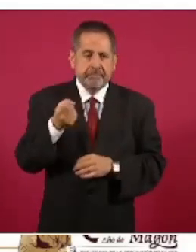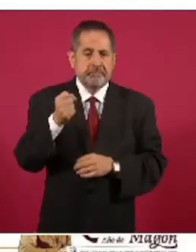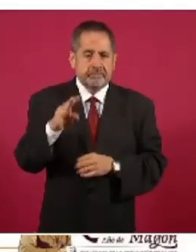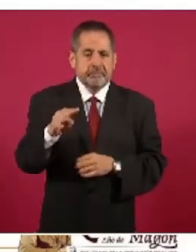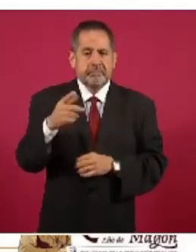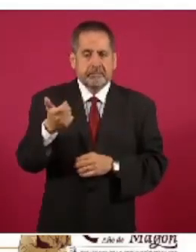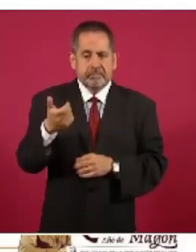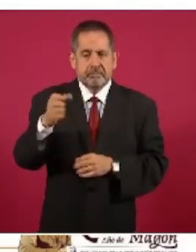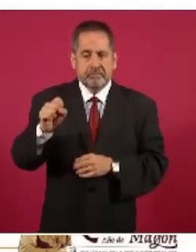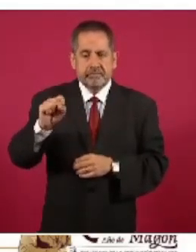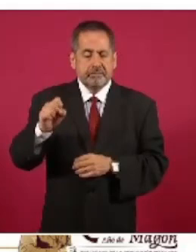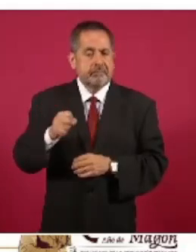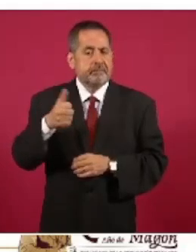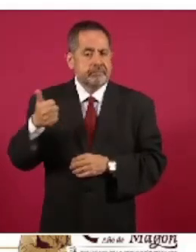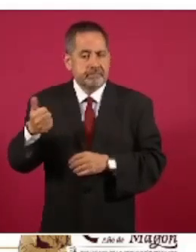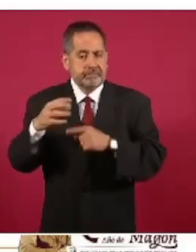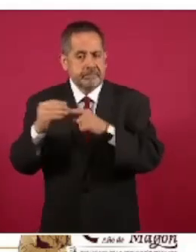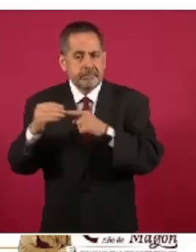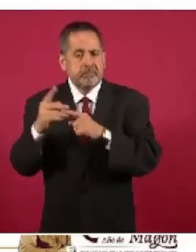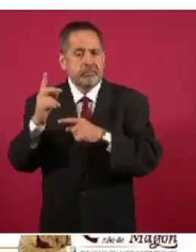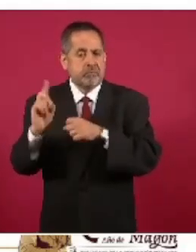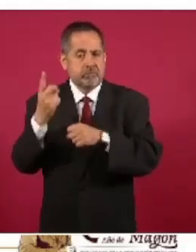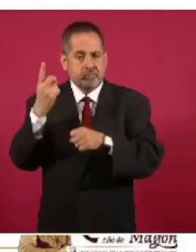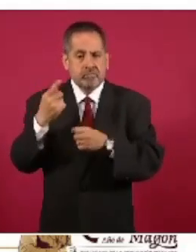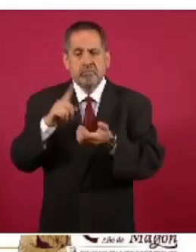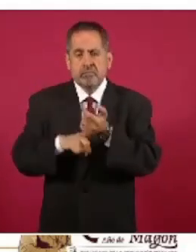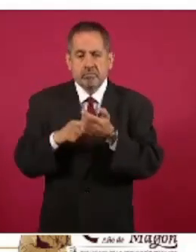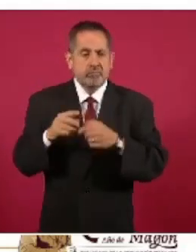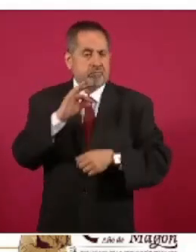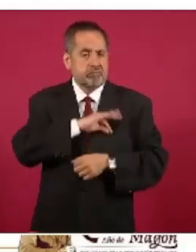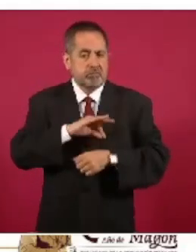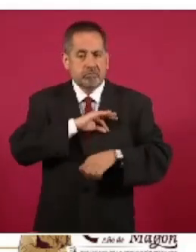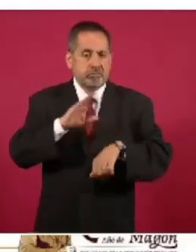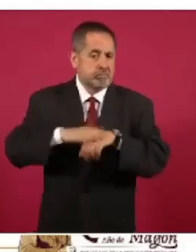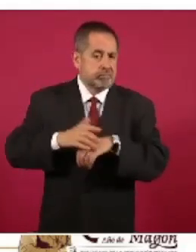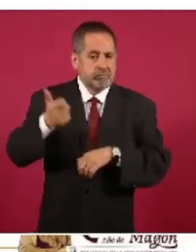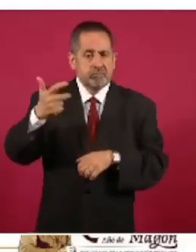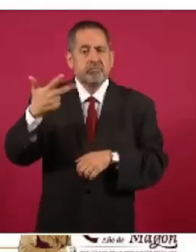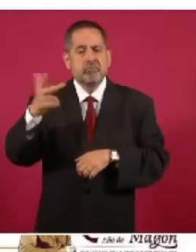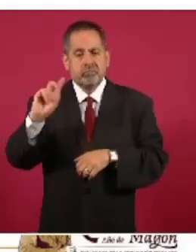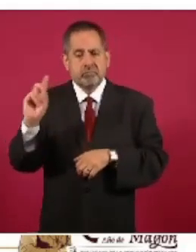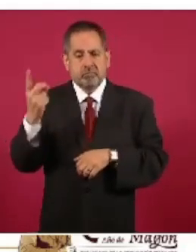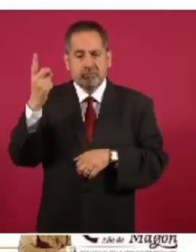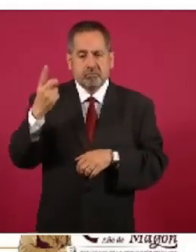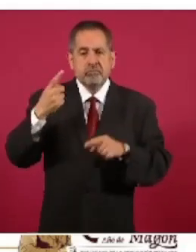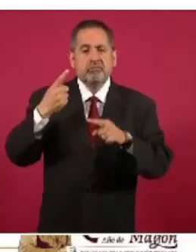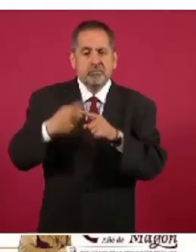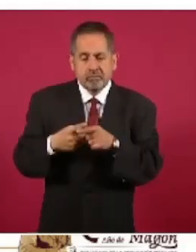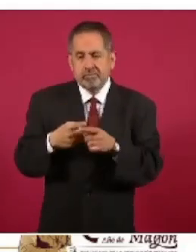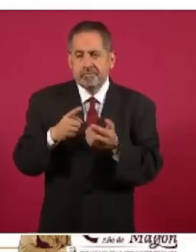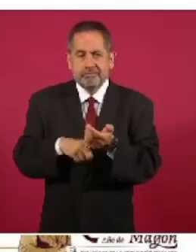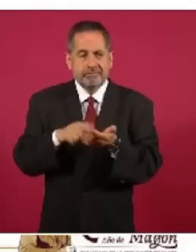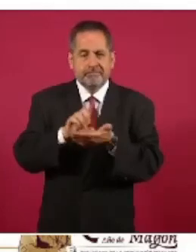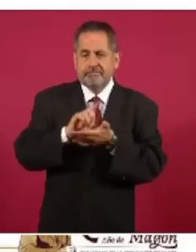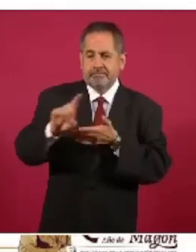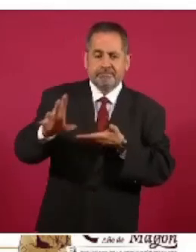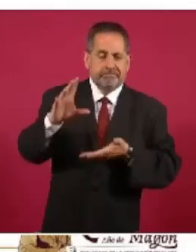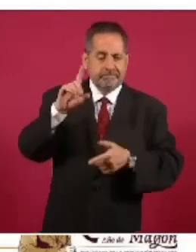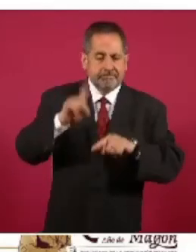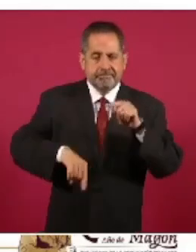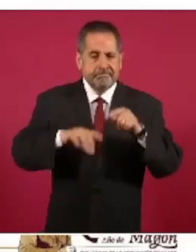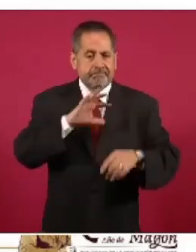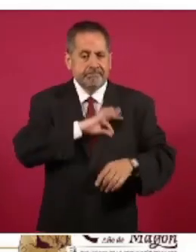pesos con 66 centavos por dólar y una comisión alta de $8 por el envío. Vamos ahora